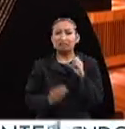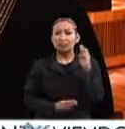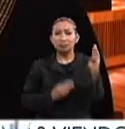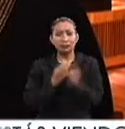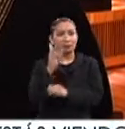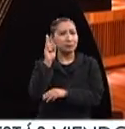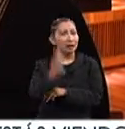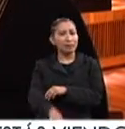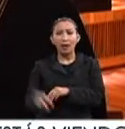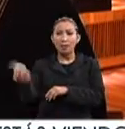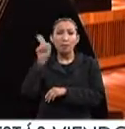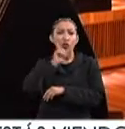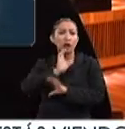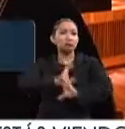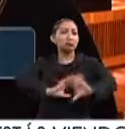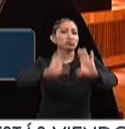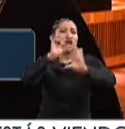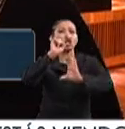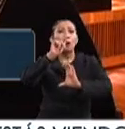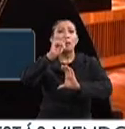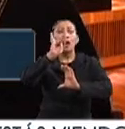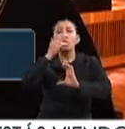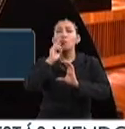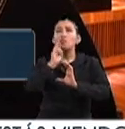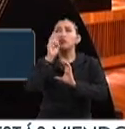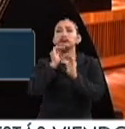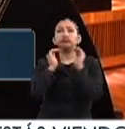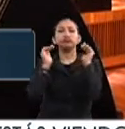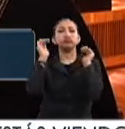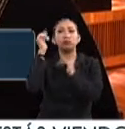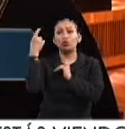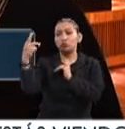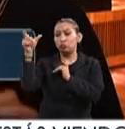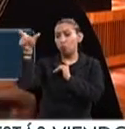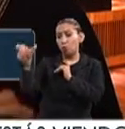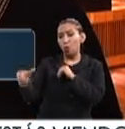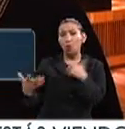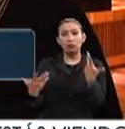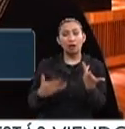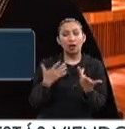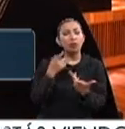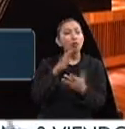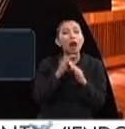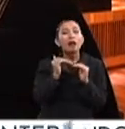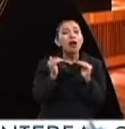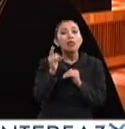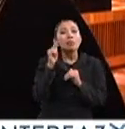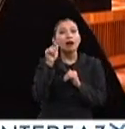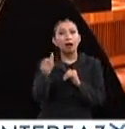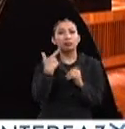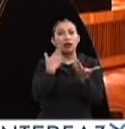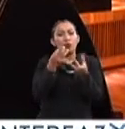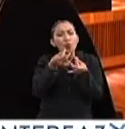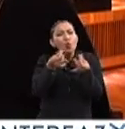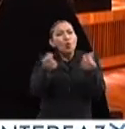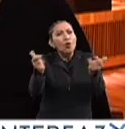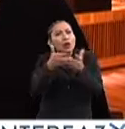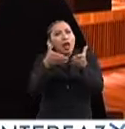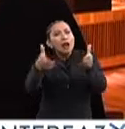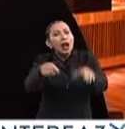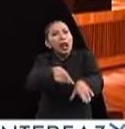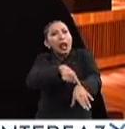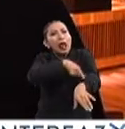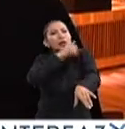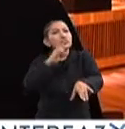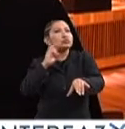mundial. Definitivamente las sopranos son voces extraordinarias. La de ella tiene la cualidad enorme de ser de texturas amplísimas